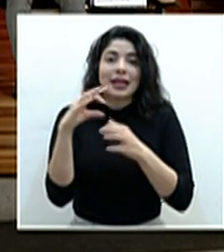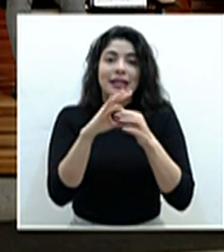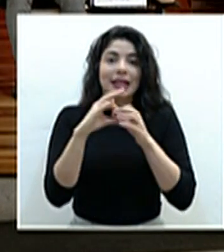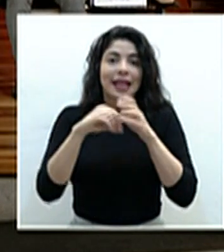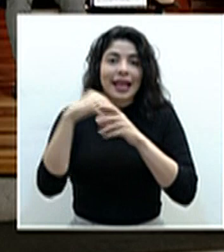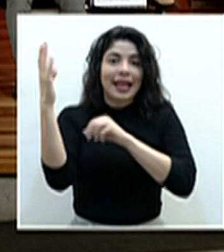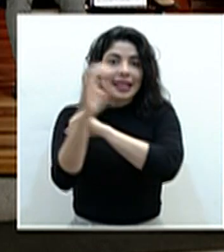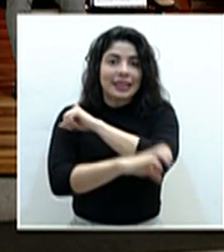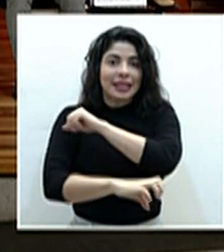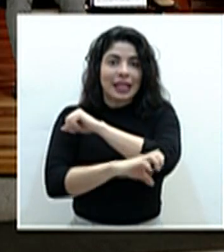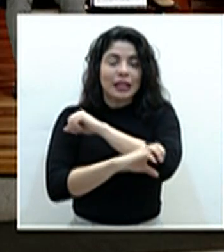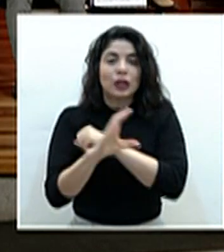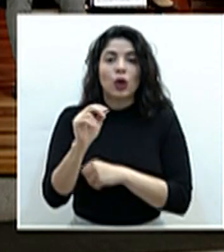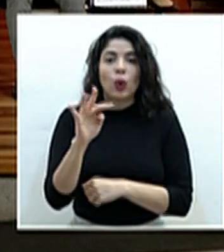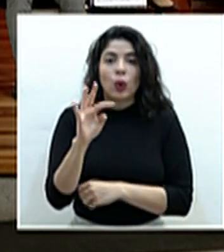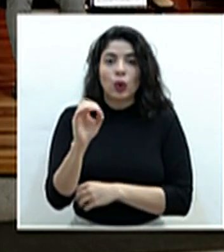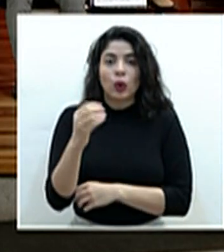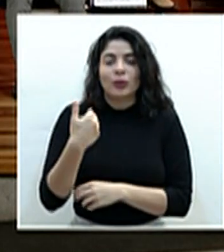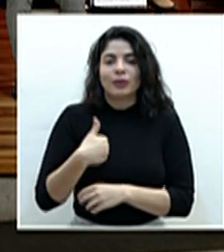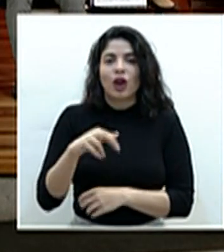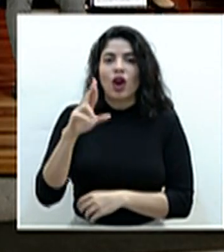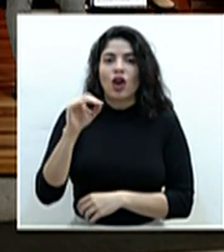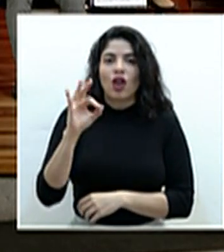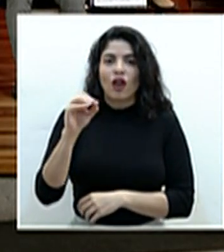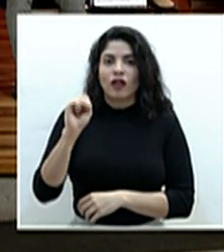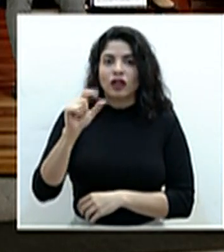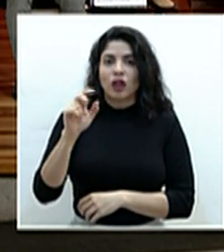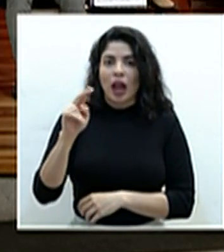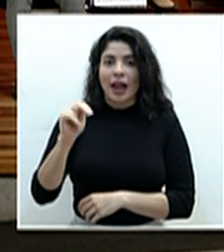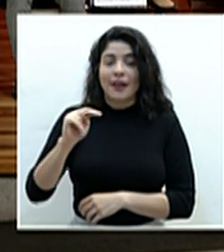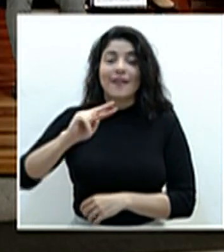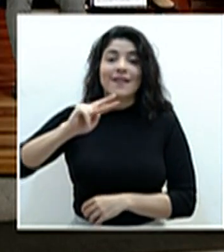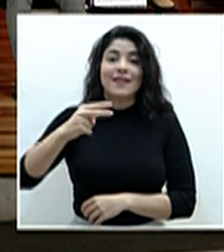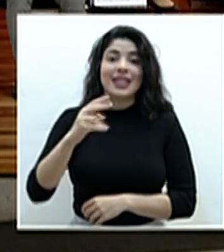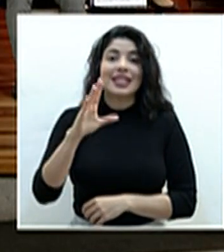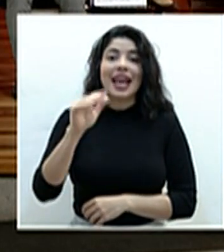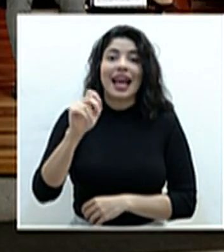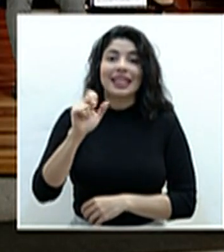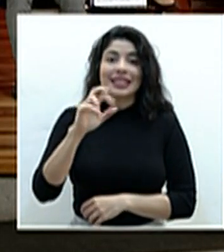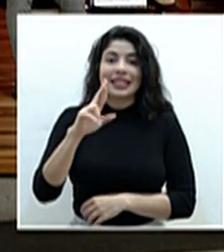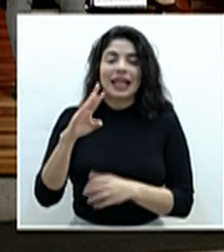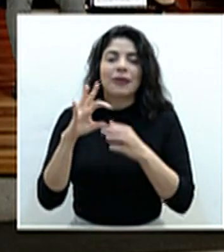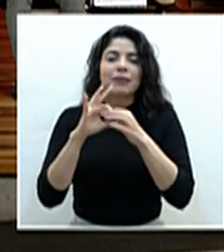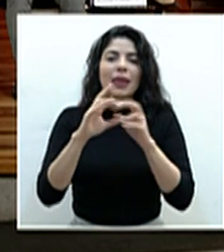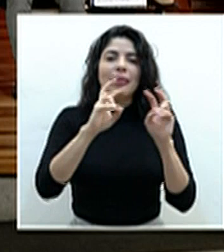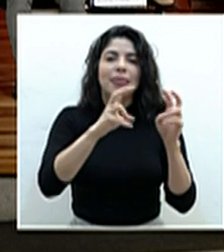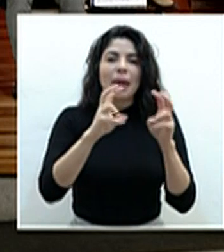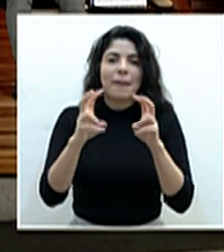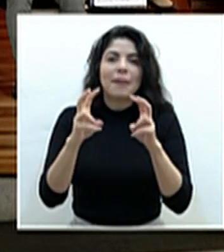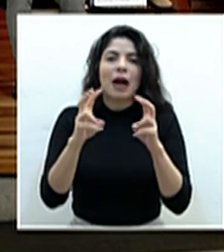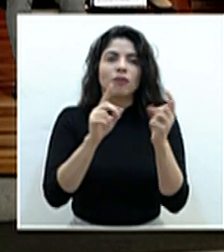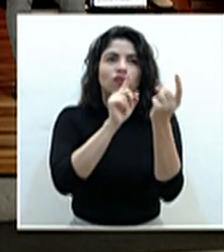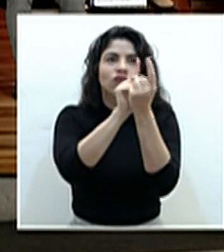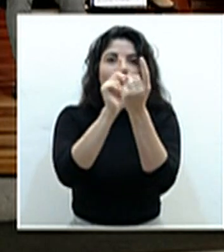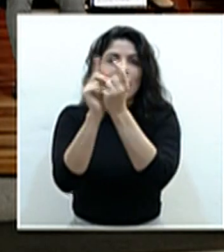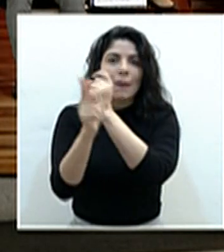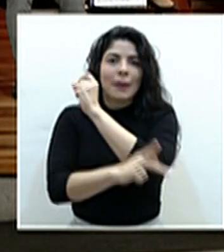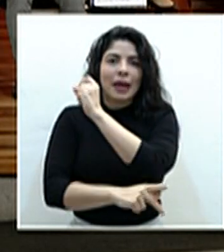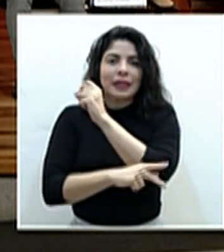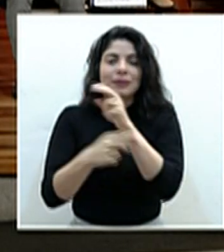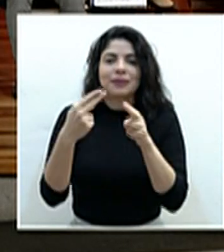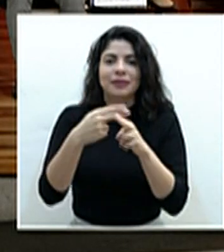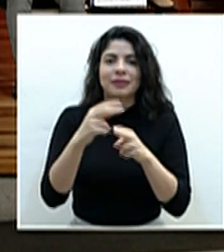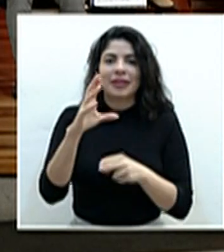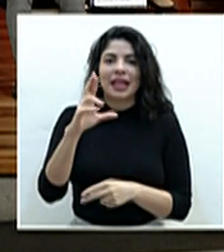Relaciones Exteriores y Culto, el señor Rodolfo Solano, el vicecanciller para Asuntos Multilaterales, el señor